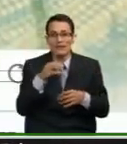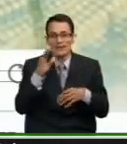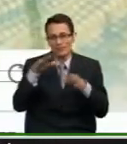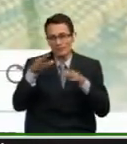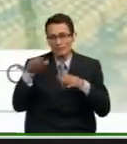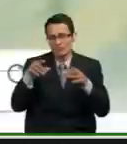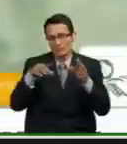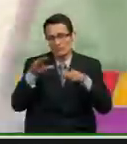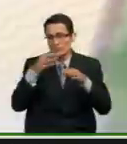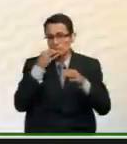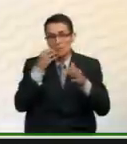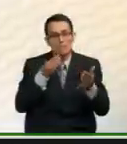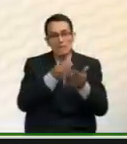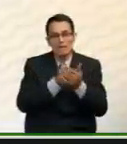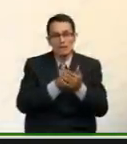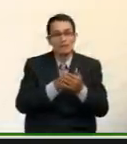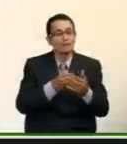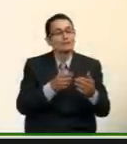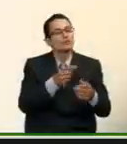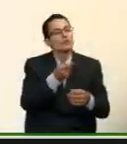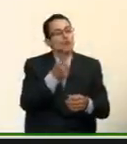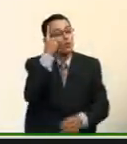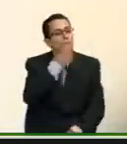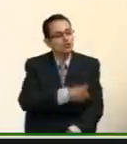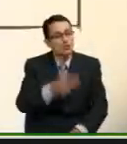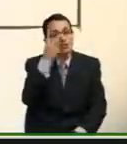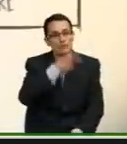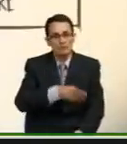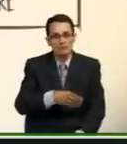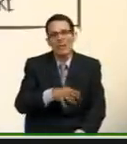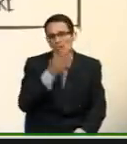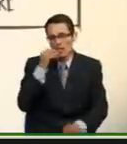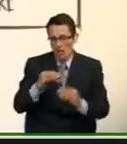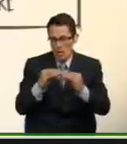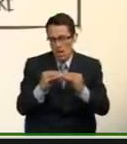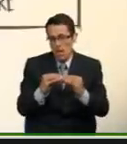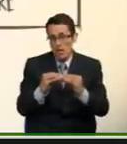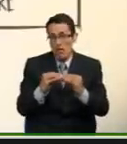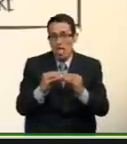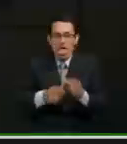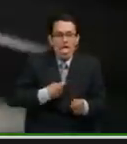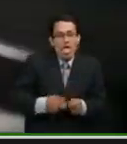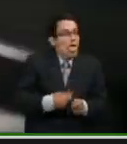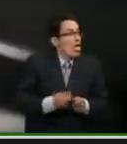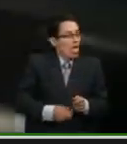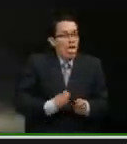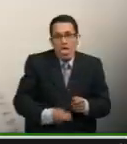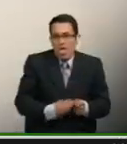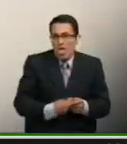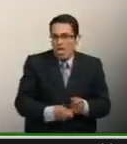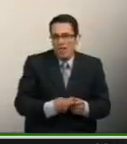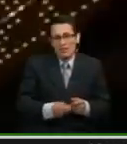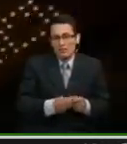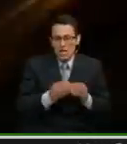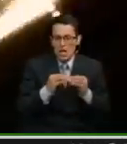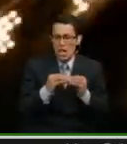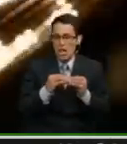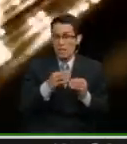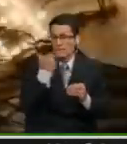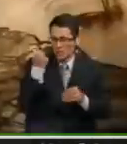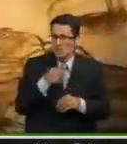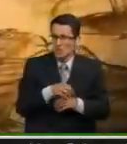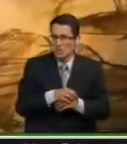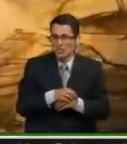pagan cuentas de 1 millón, 2 millones de pesos, entonces no hacemos tanto bulto, no es tanto problema que nos vean la plata en los bolsillos. Me parece